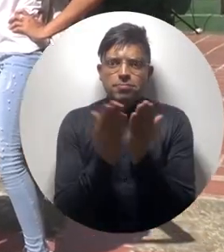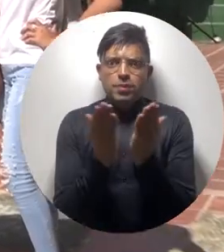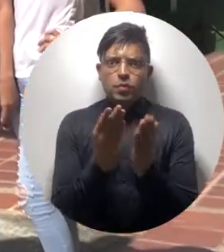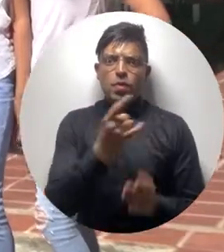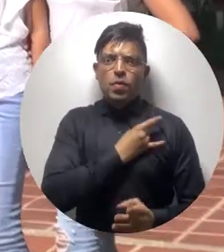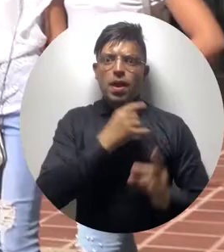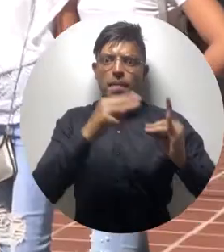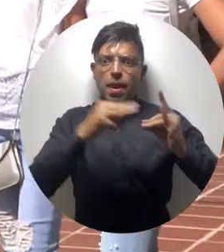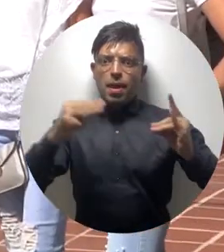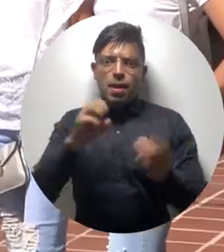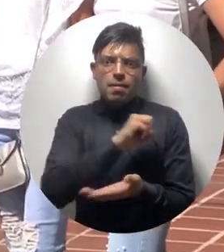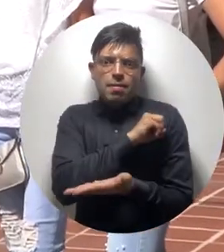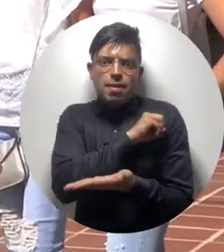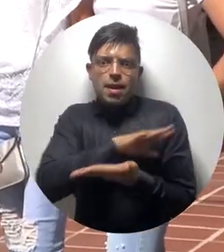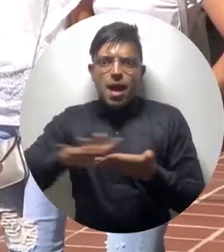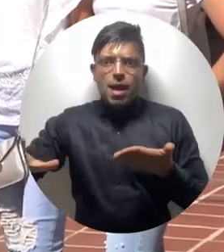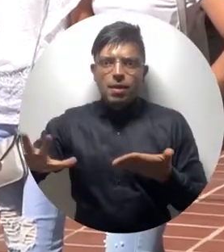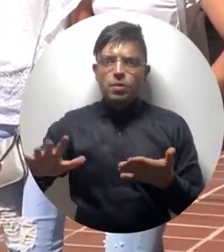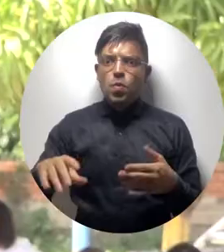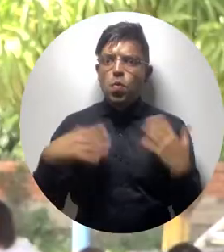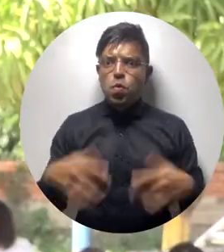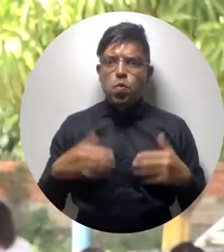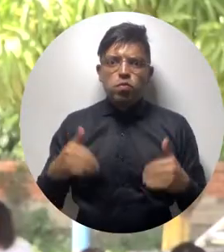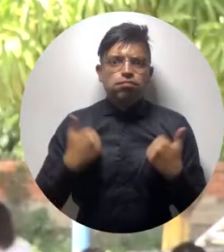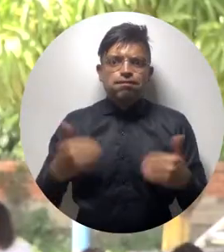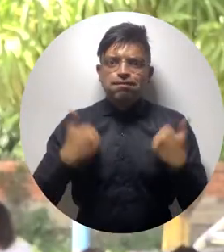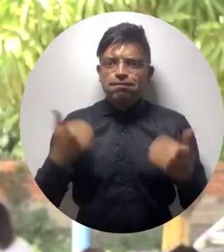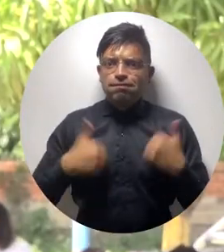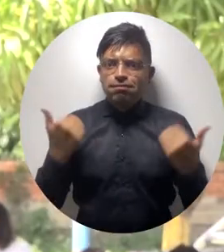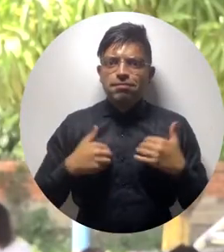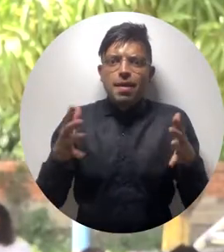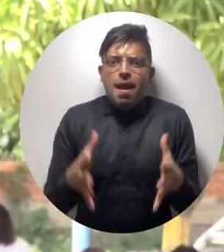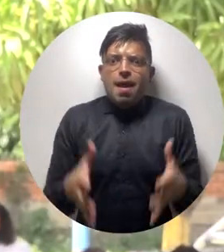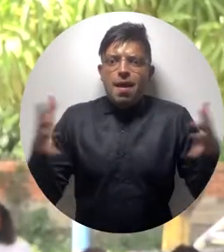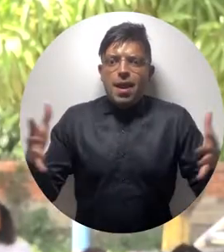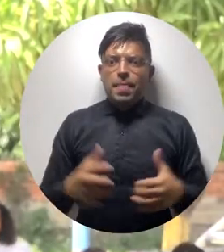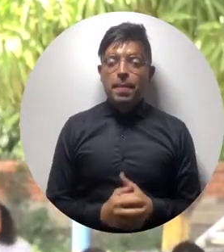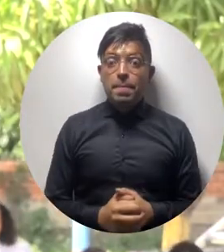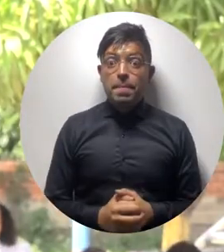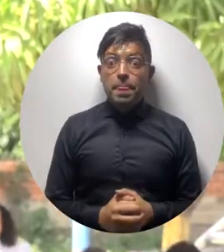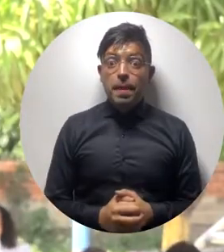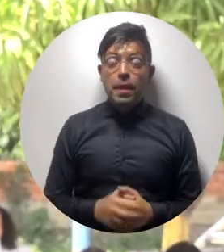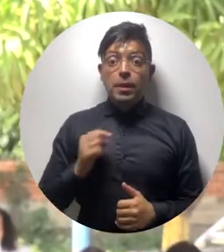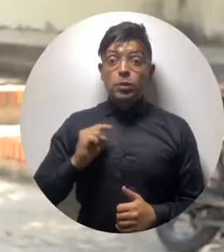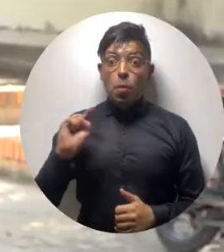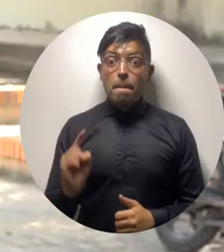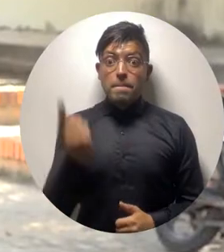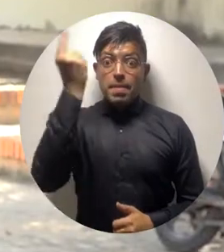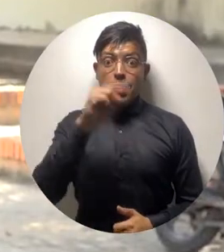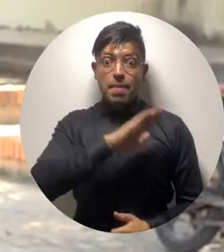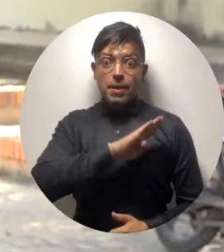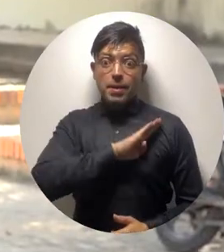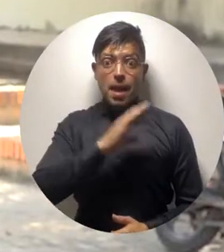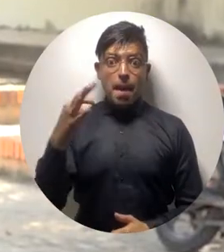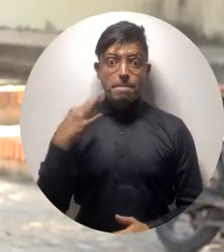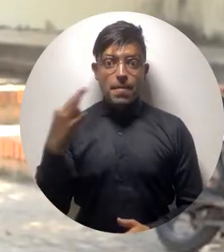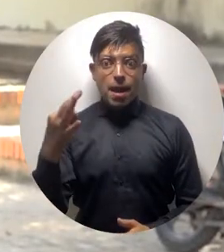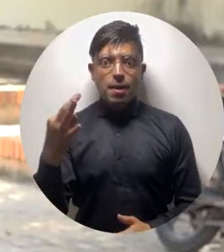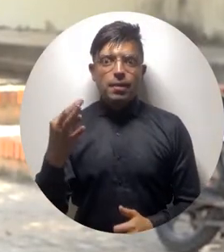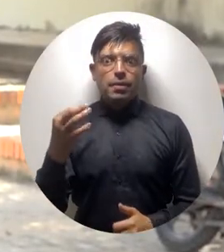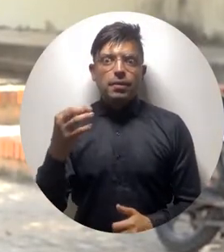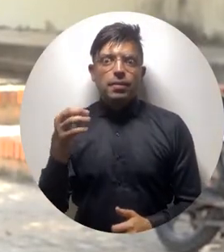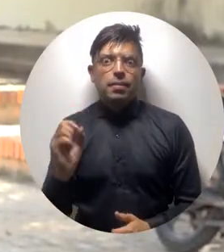estudiar en la Universidad de Magdalena totalmente becado es una satisfacción muy grande. Yo soy como que la primera